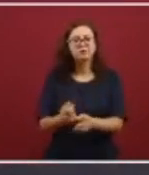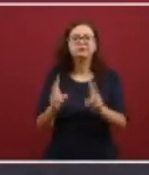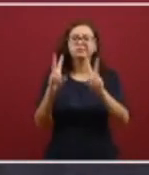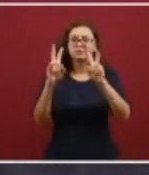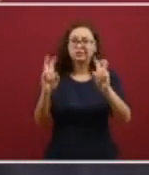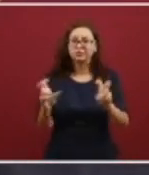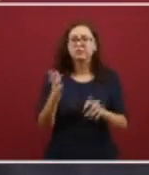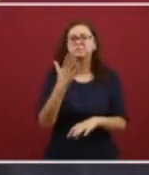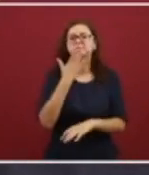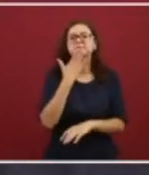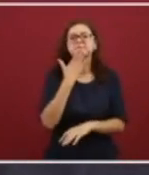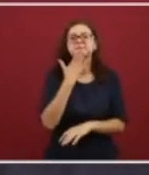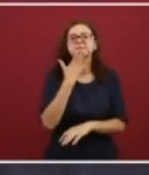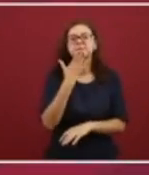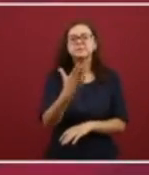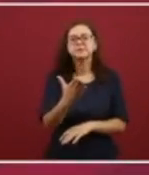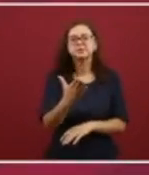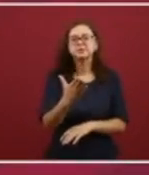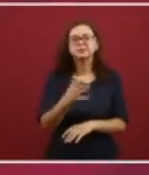bien